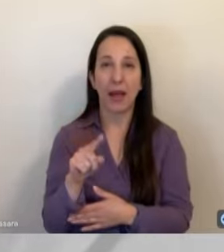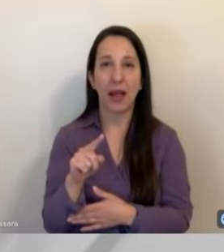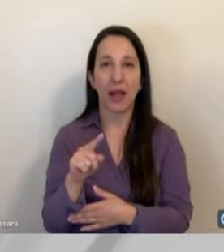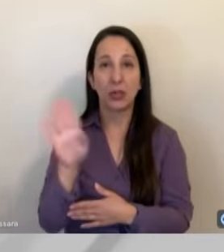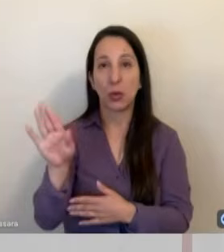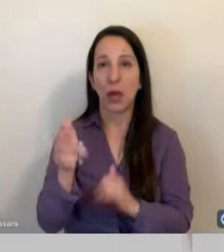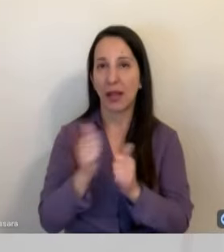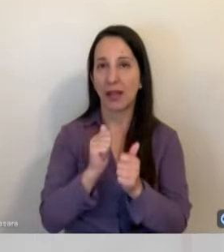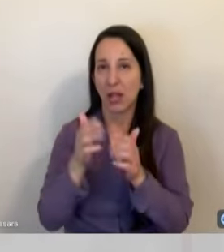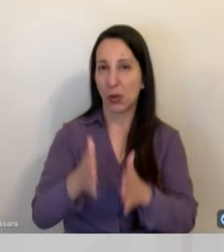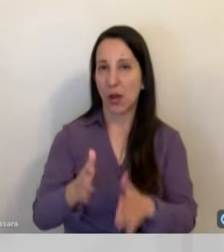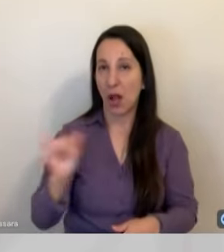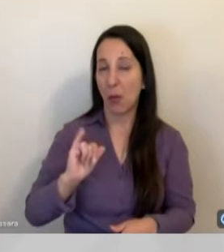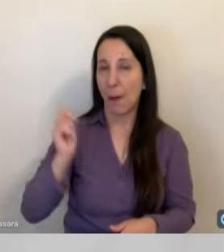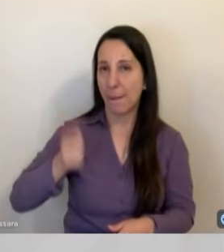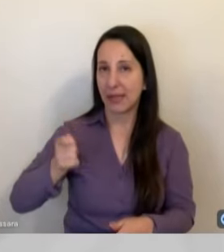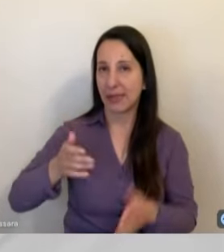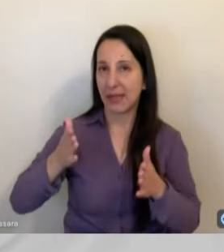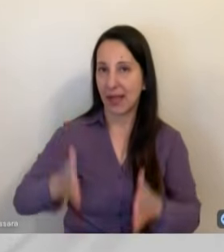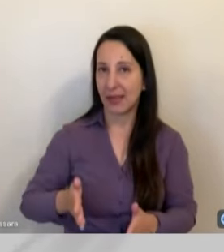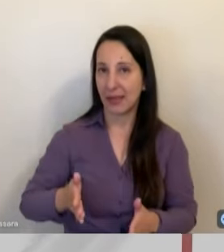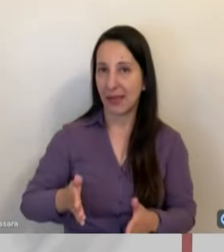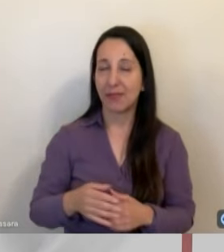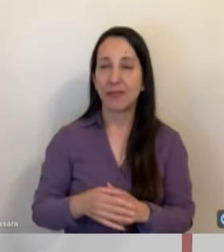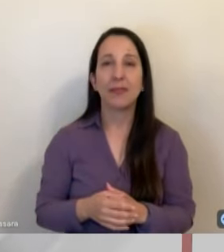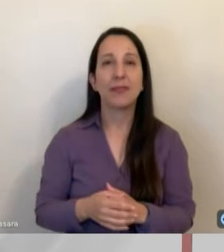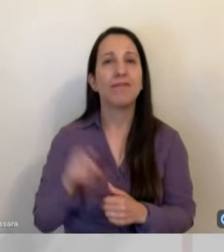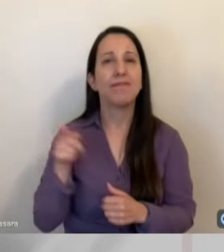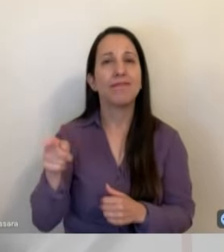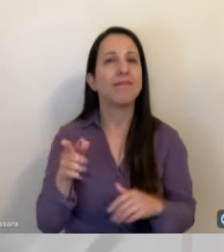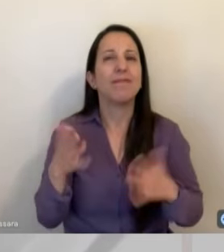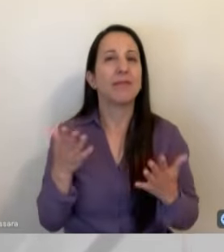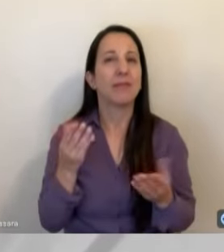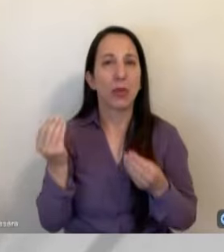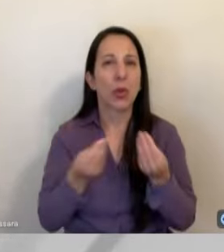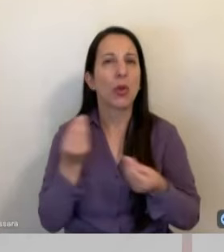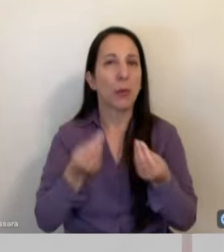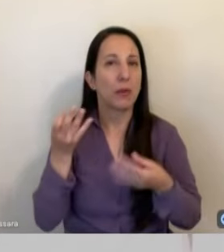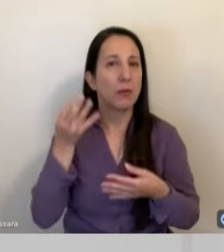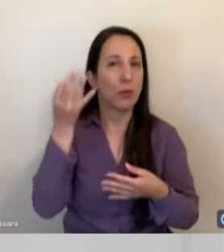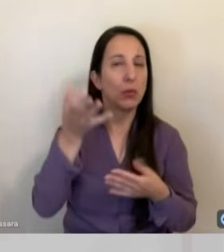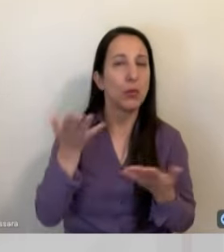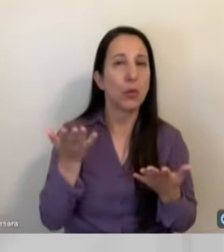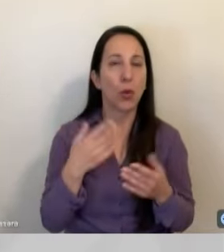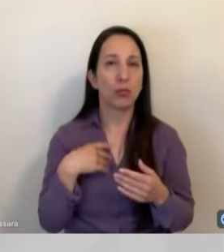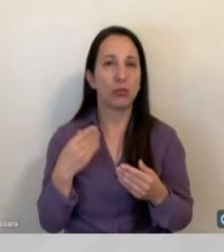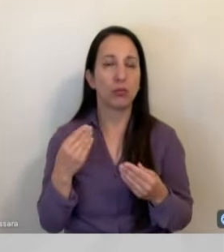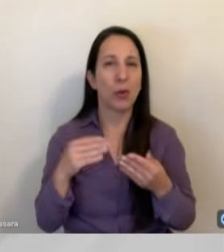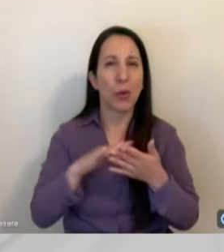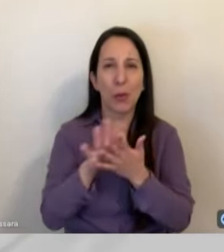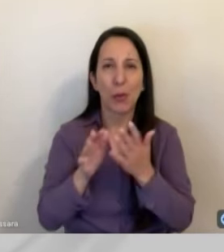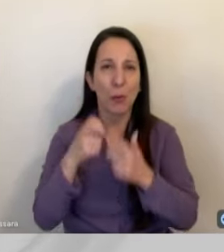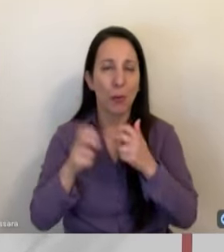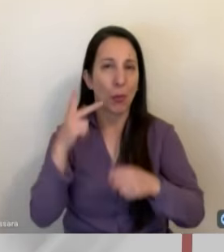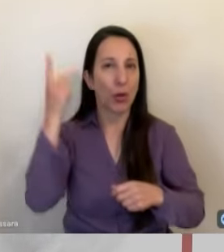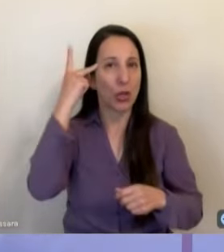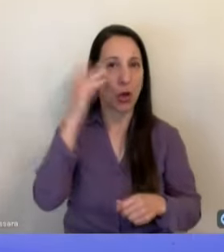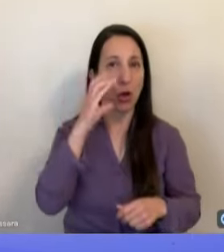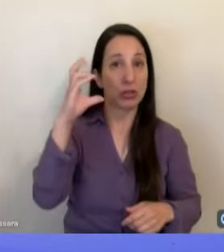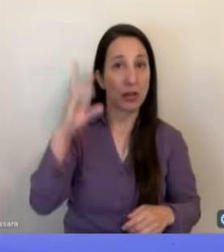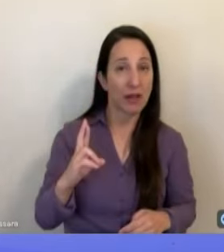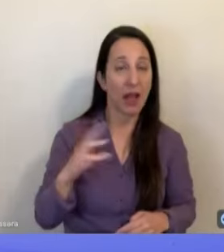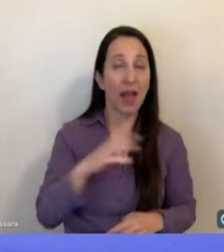como presidente a la República. ¿Cómo planea abordar la polarización política de Costa Rica y